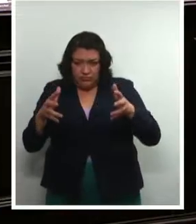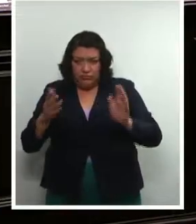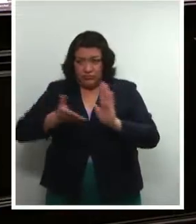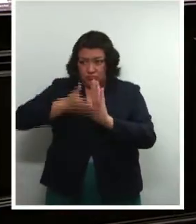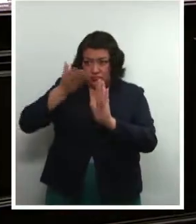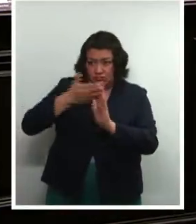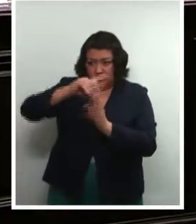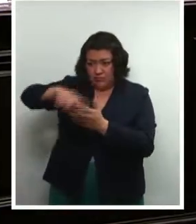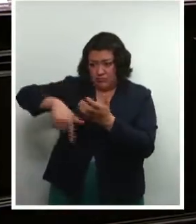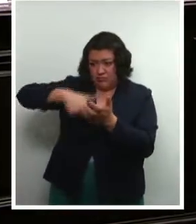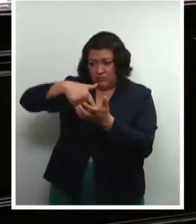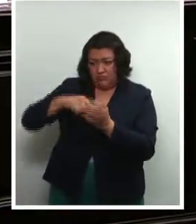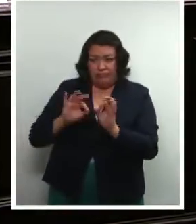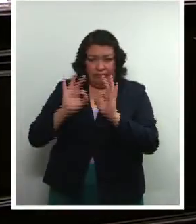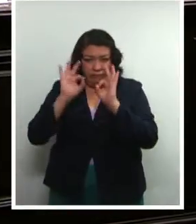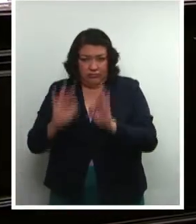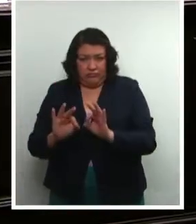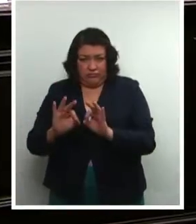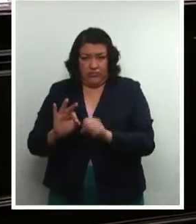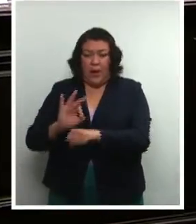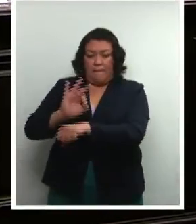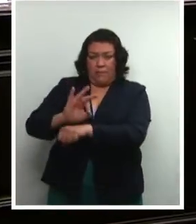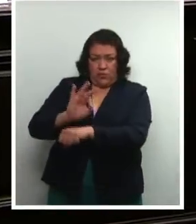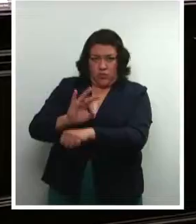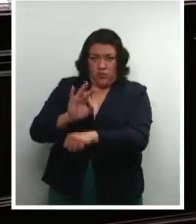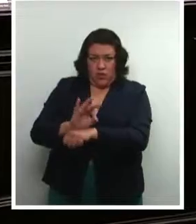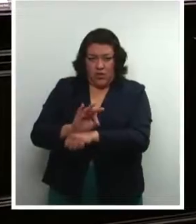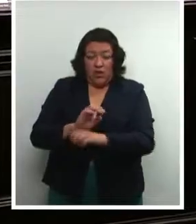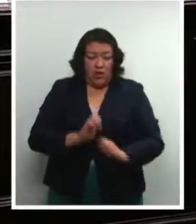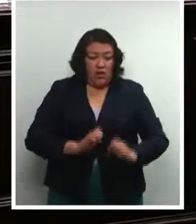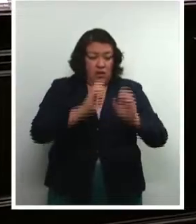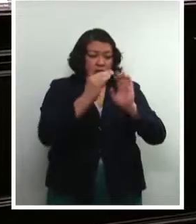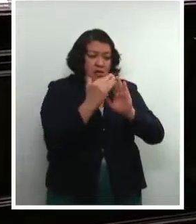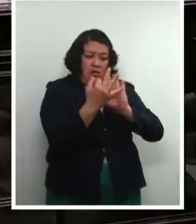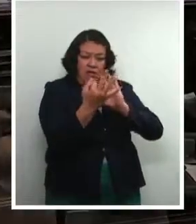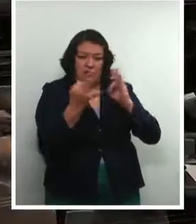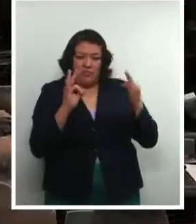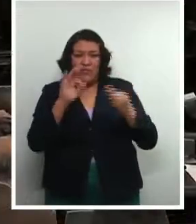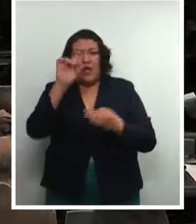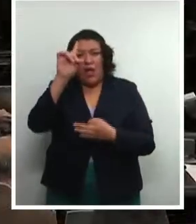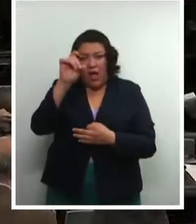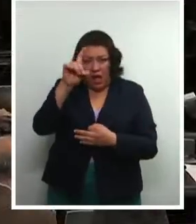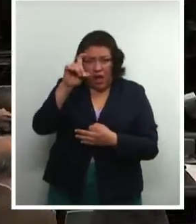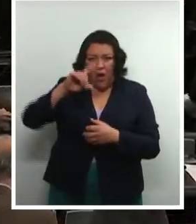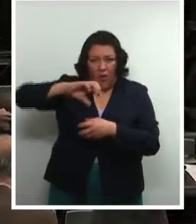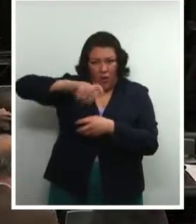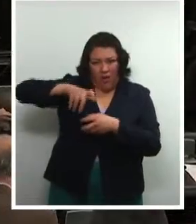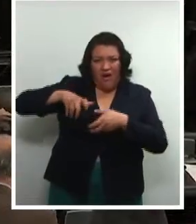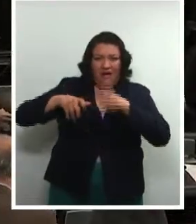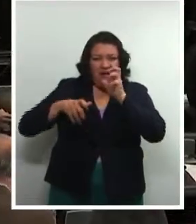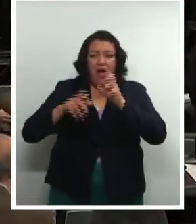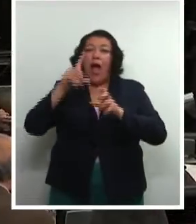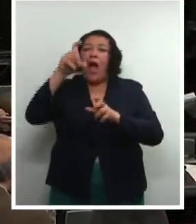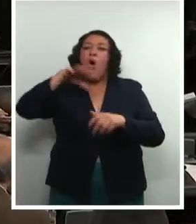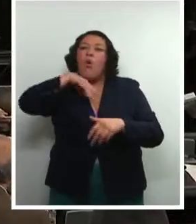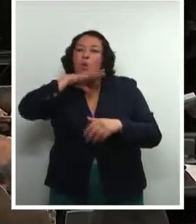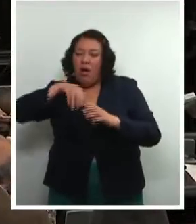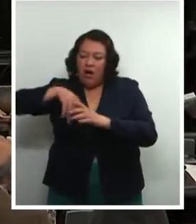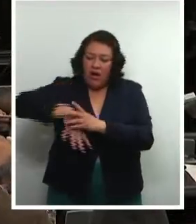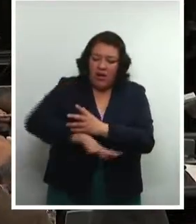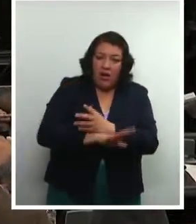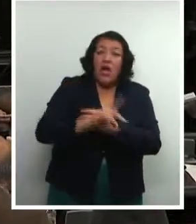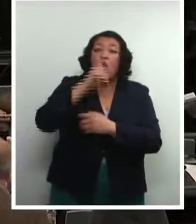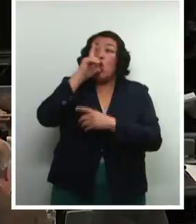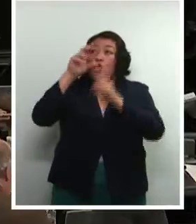y ubicación seguros, que cuente con infraestructura y servicios básicos de agua potable, saneamiento,